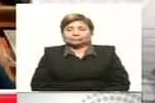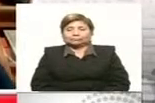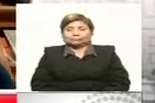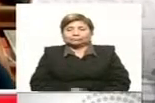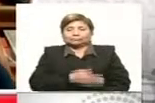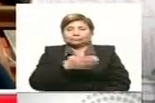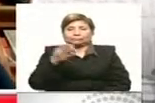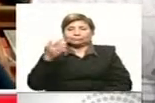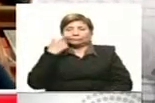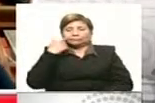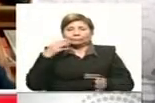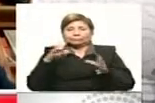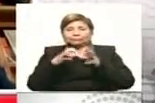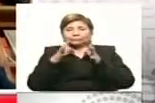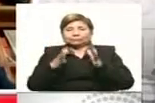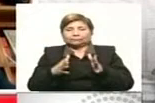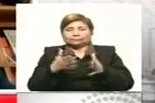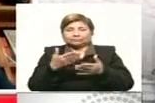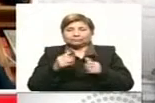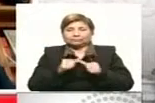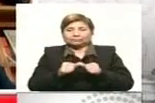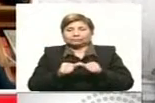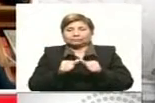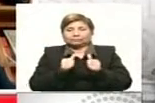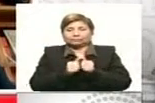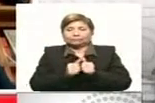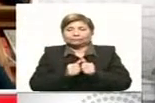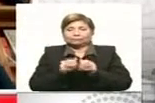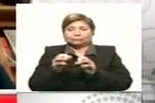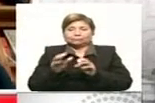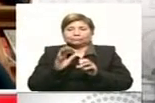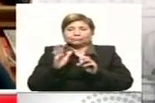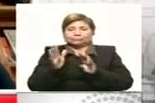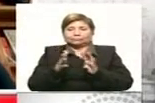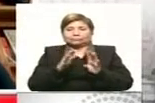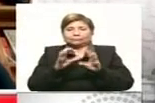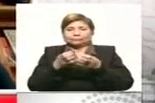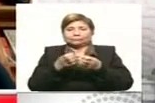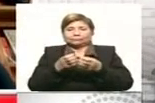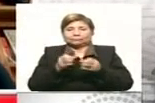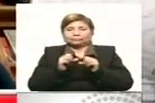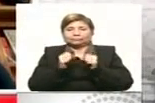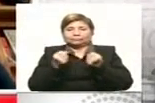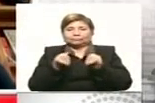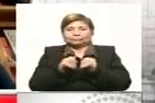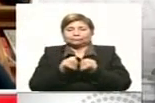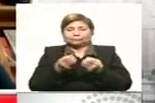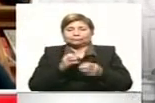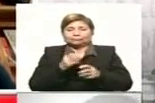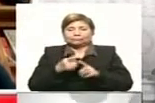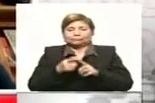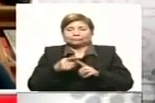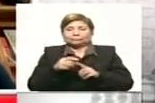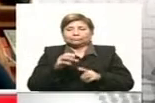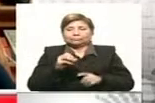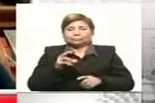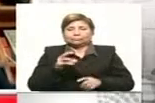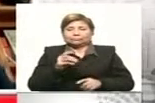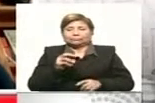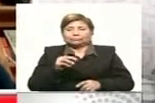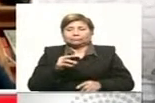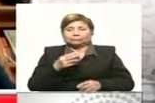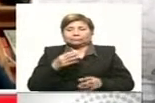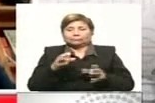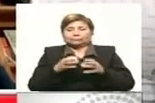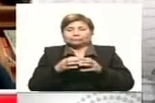Señores congresistas, continuando con nuestra décima sesión extraordinaria de